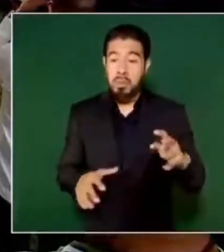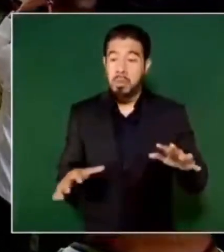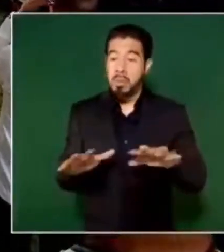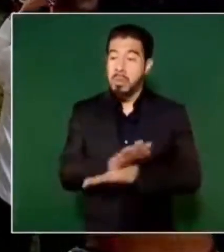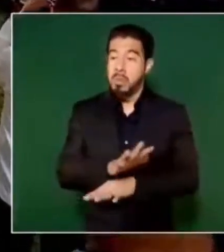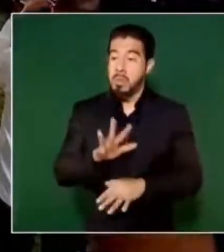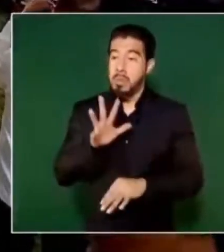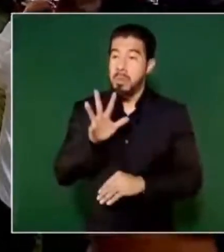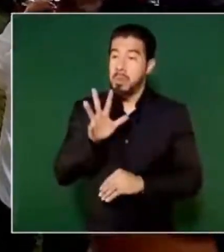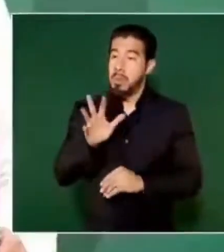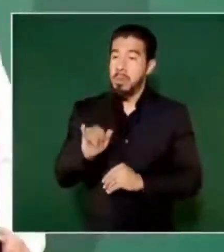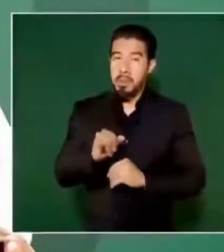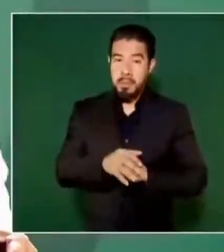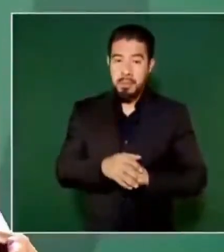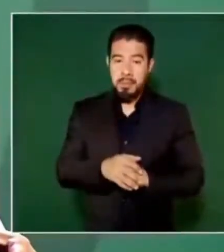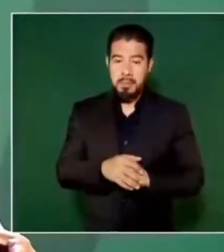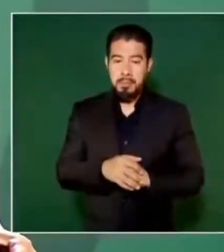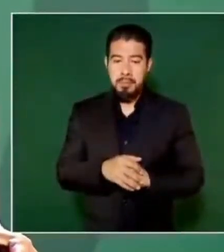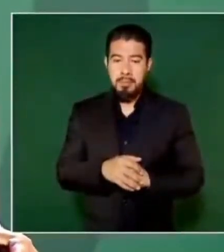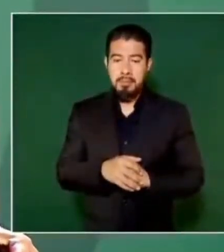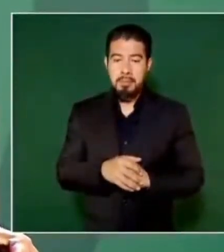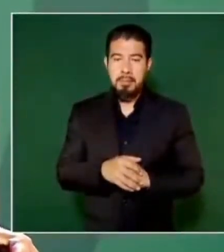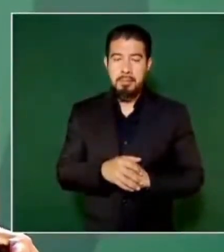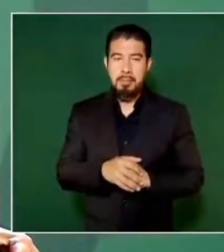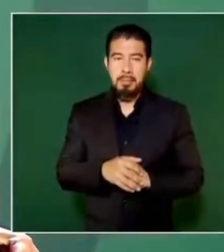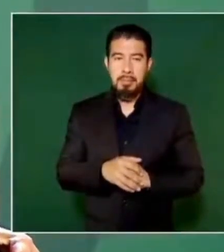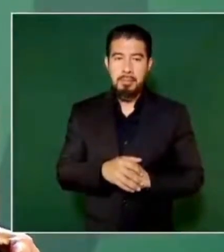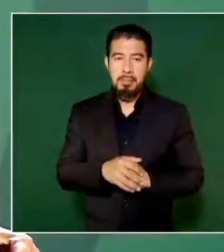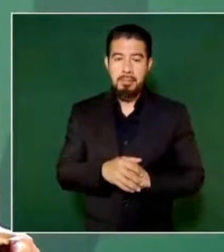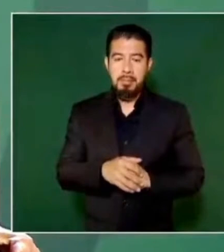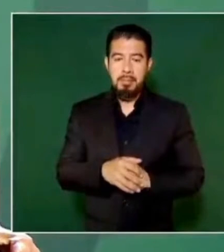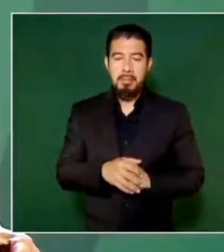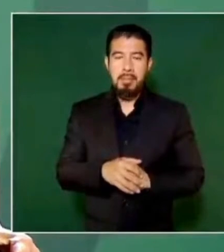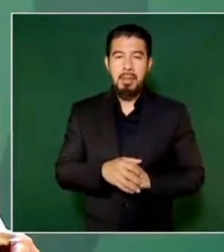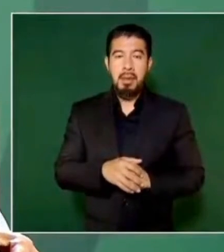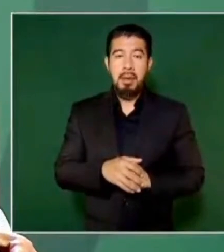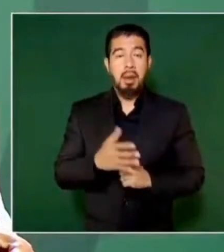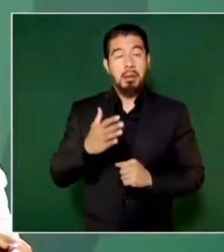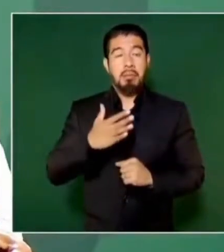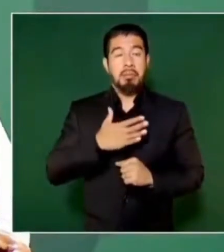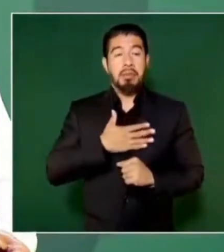Nada de que te muevo la panza y